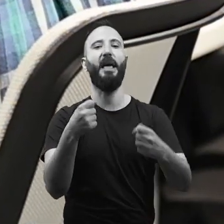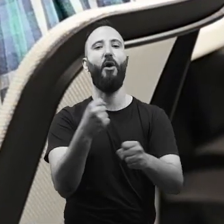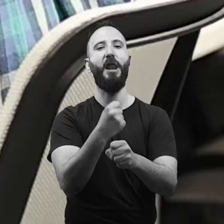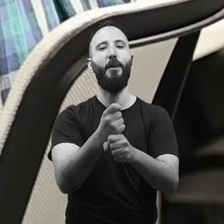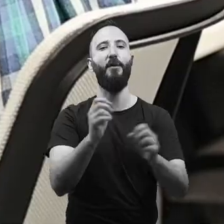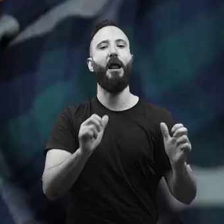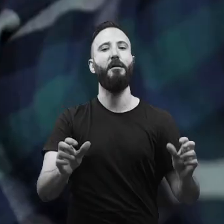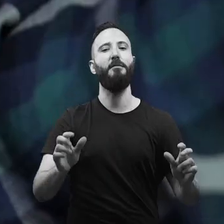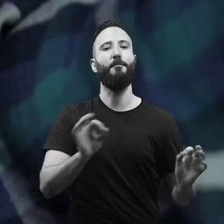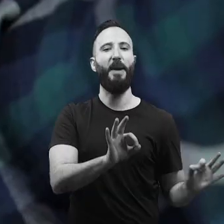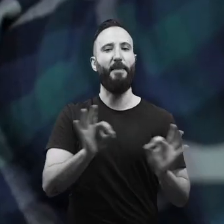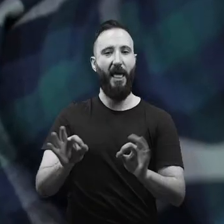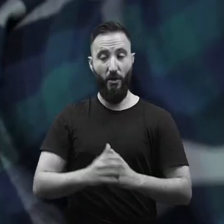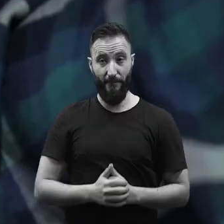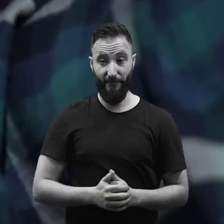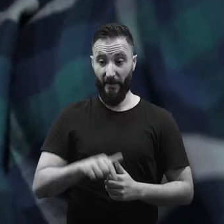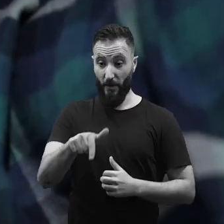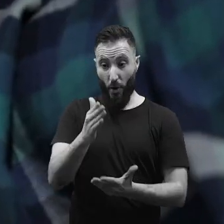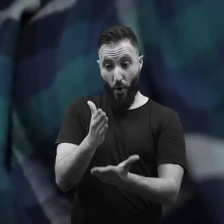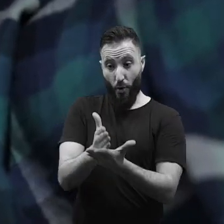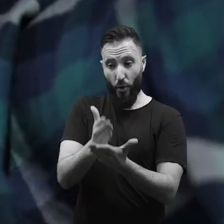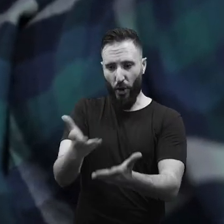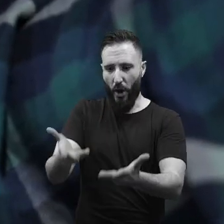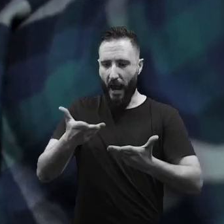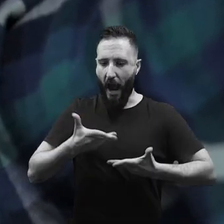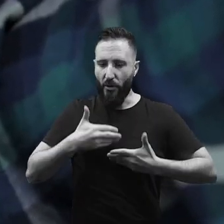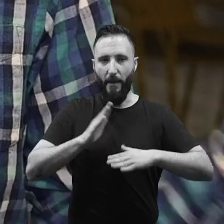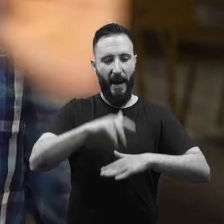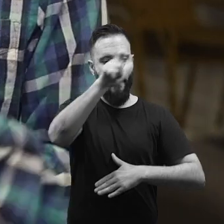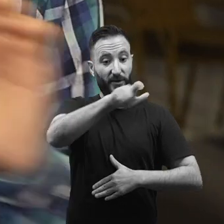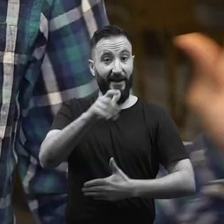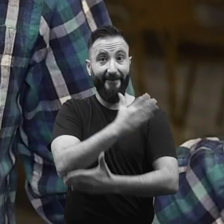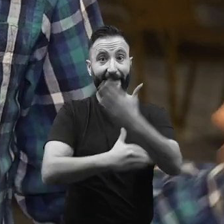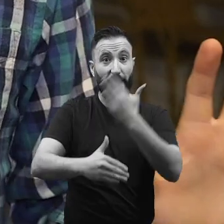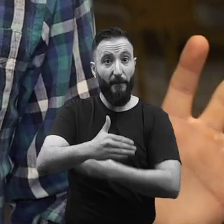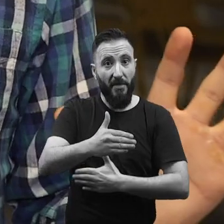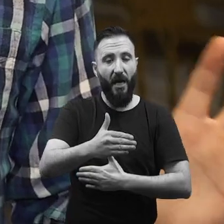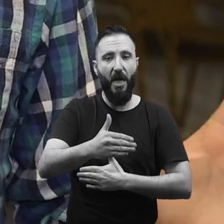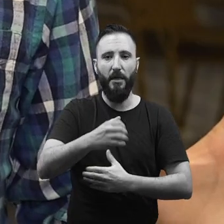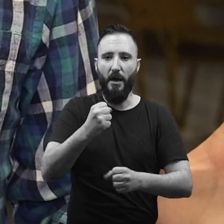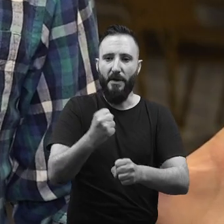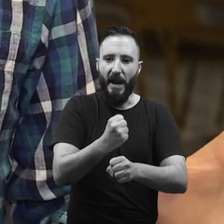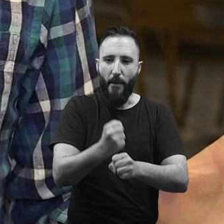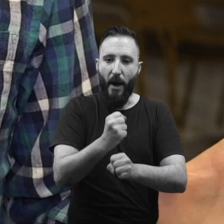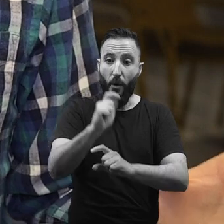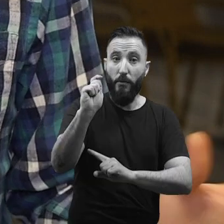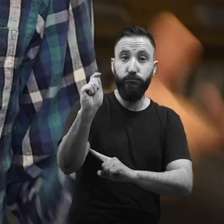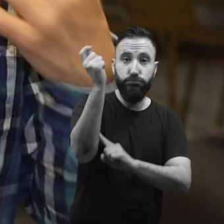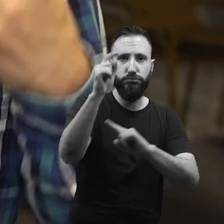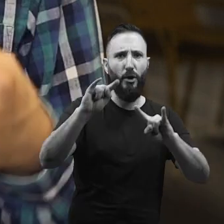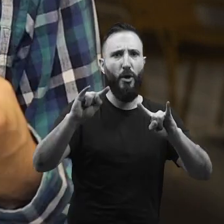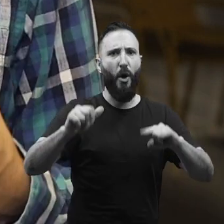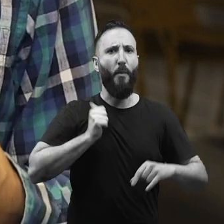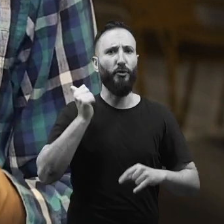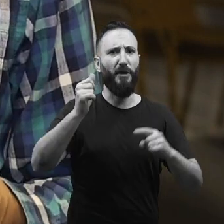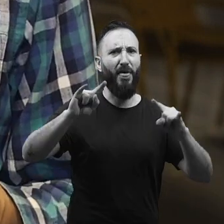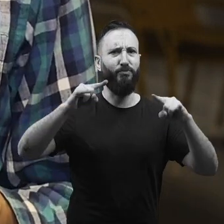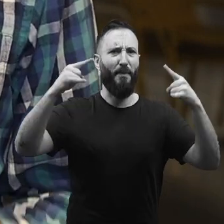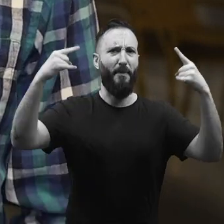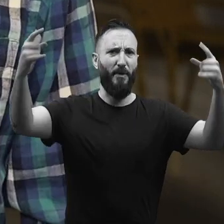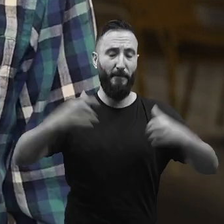cursos ayudan a que la empleabilidad de una persona con discapacidad se multiplique exponencialmente.